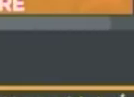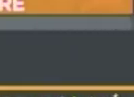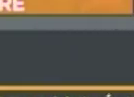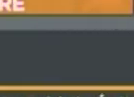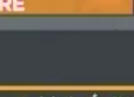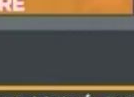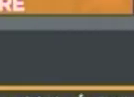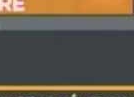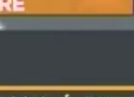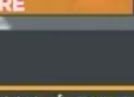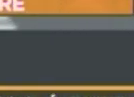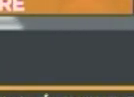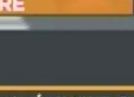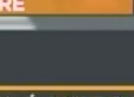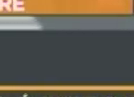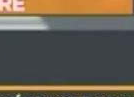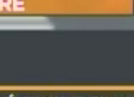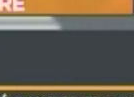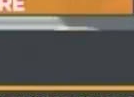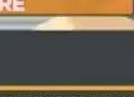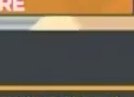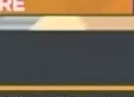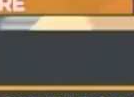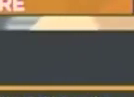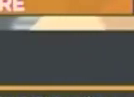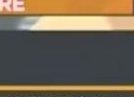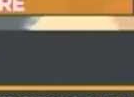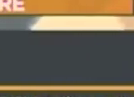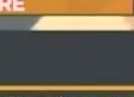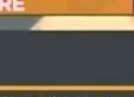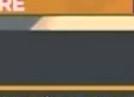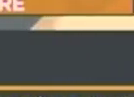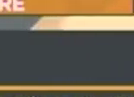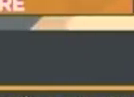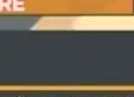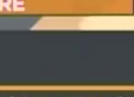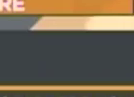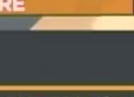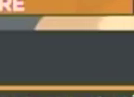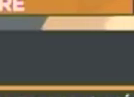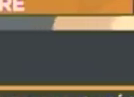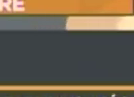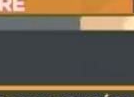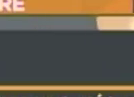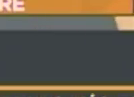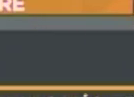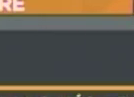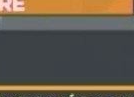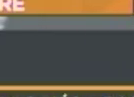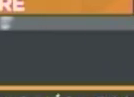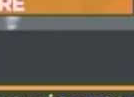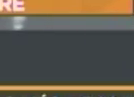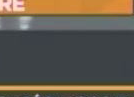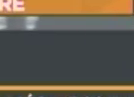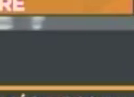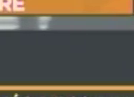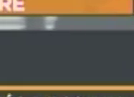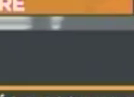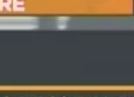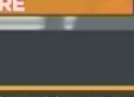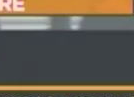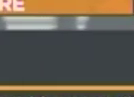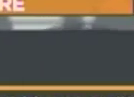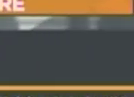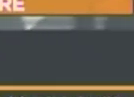San Fernando, un acto extraordinario. Pueblo por todos lados de San Fernando. Y